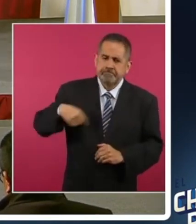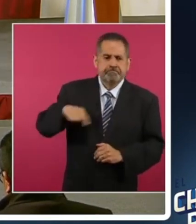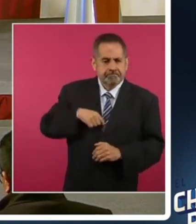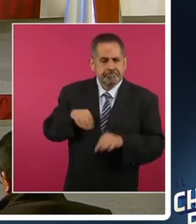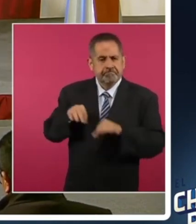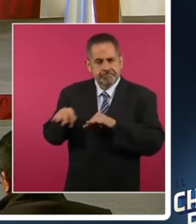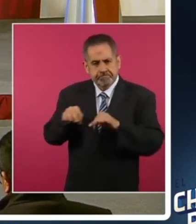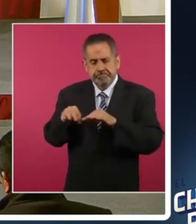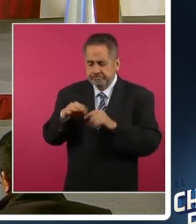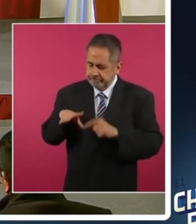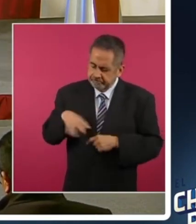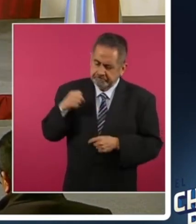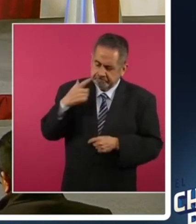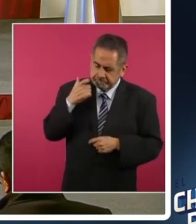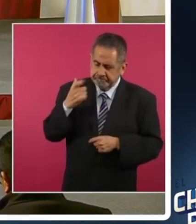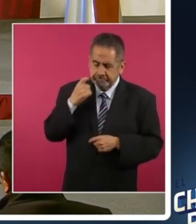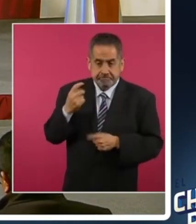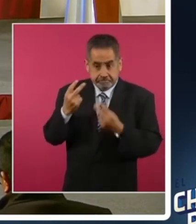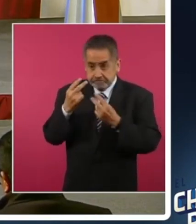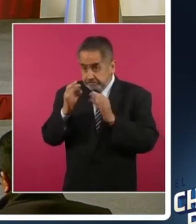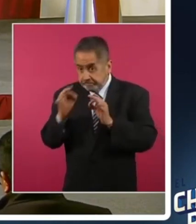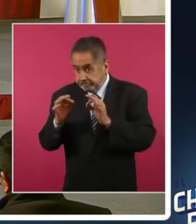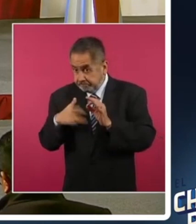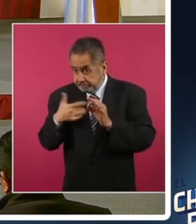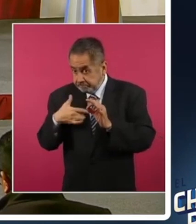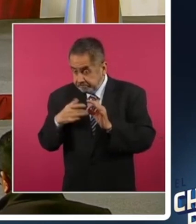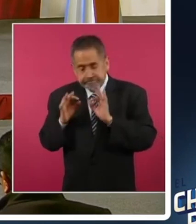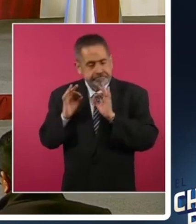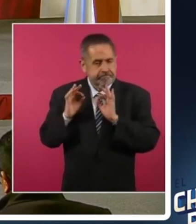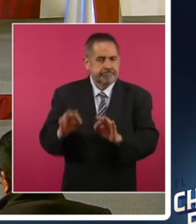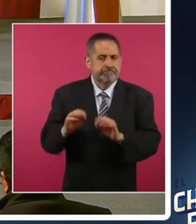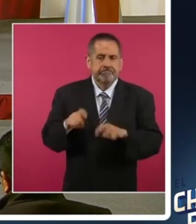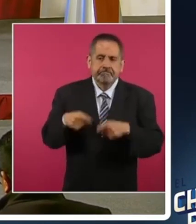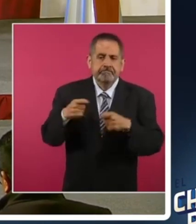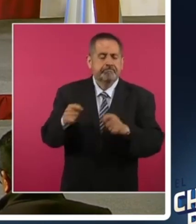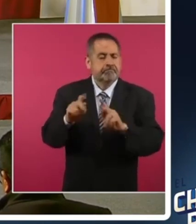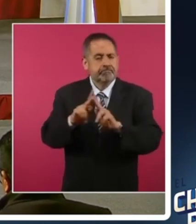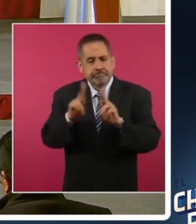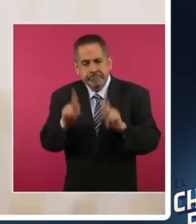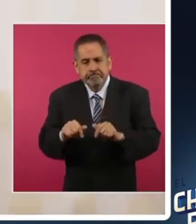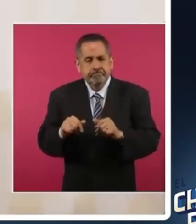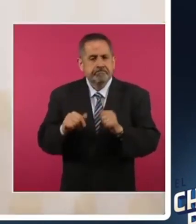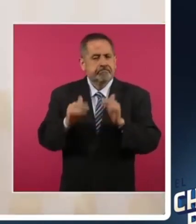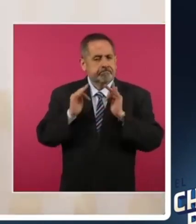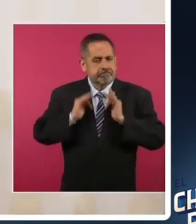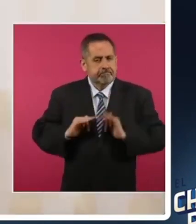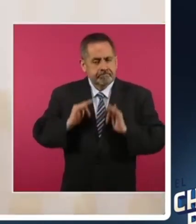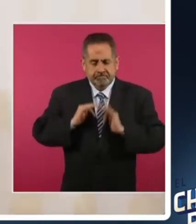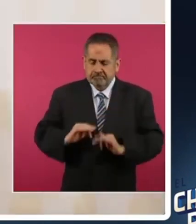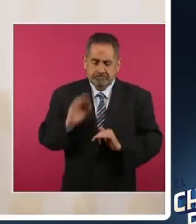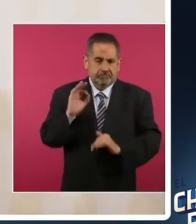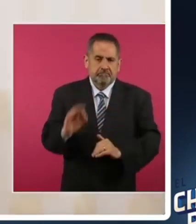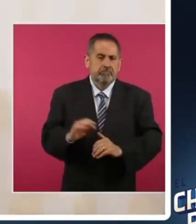esfuerzo para garantizarles la paz y la tranquilidad.